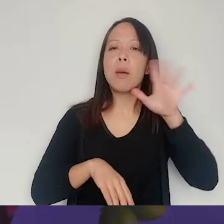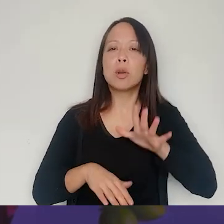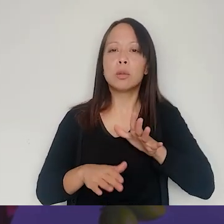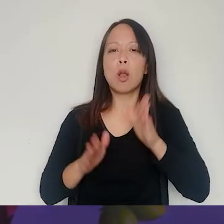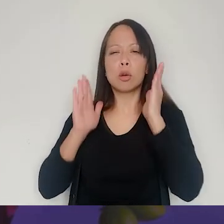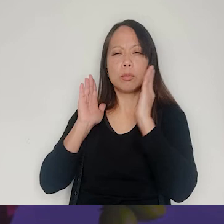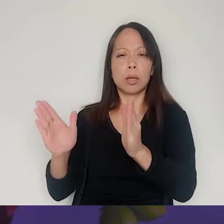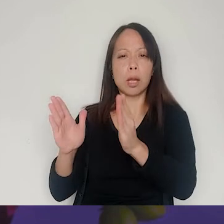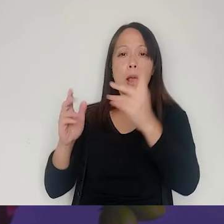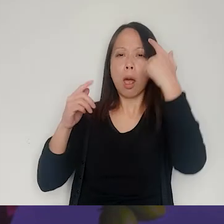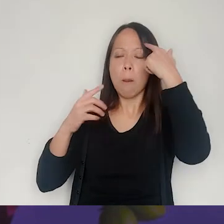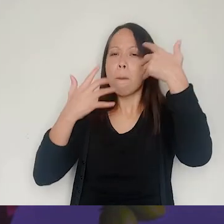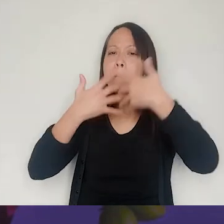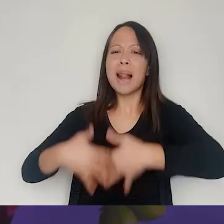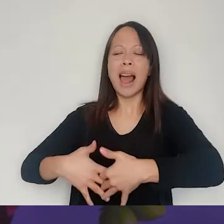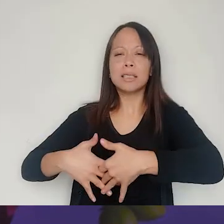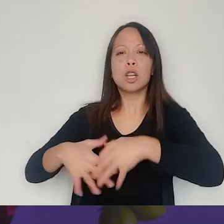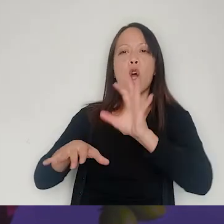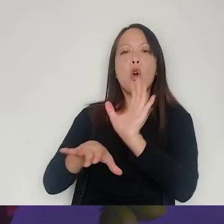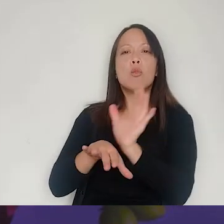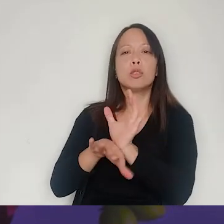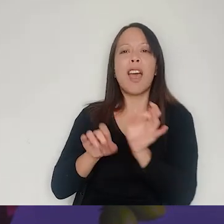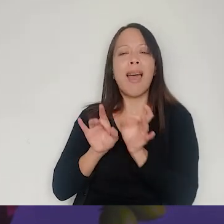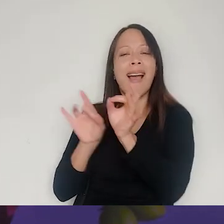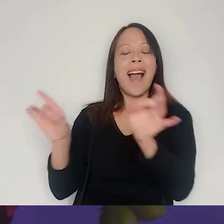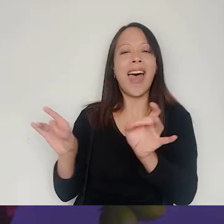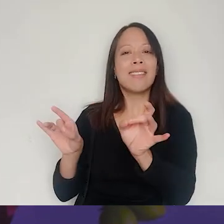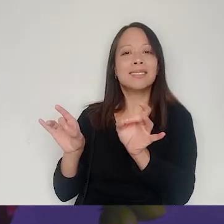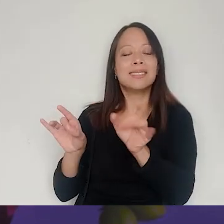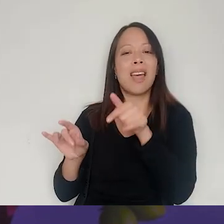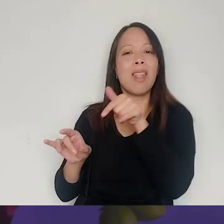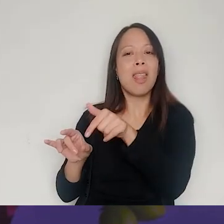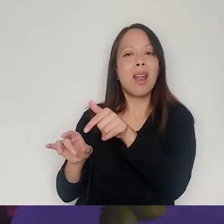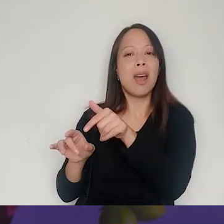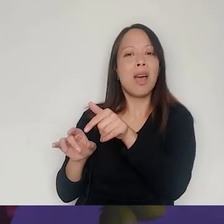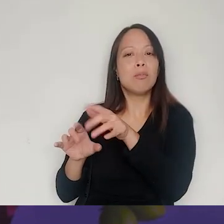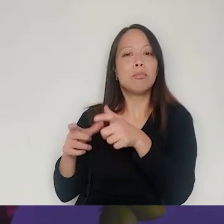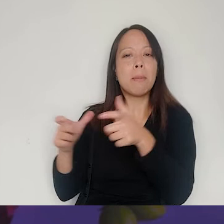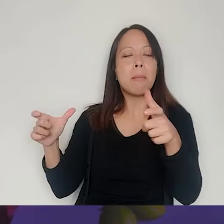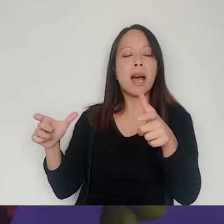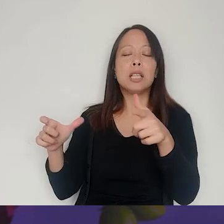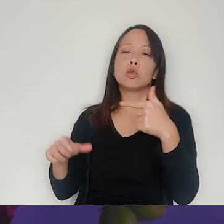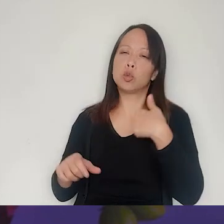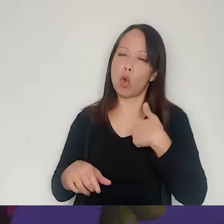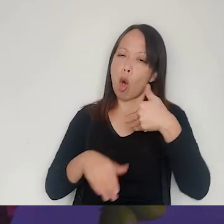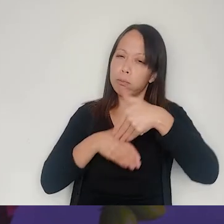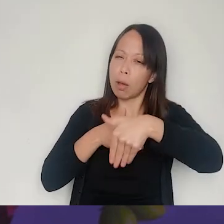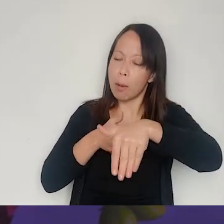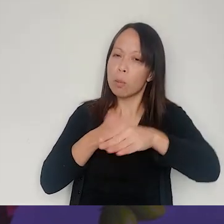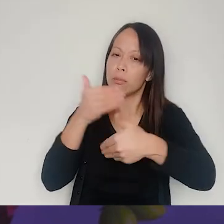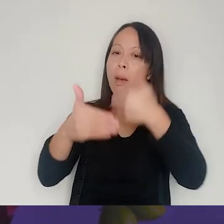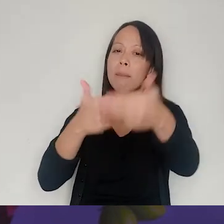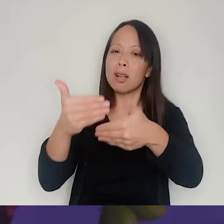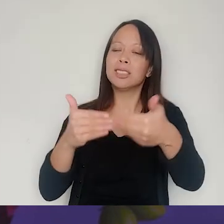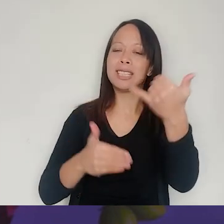de este plan, porque si no vemos que el ámbito oncológico se lo va a quedar de pleno. Pero ya os digo, que estamos en proceso, que